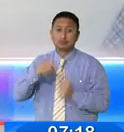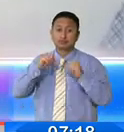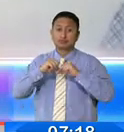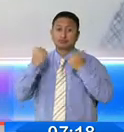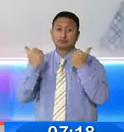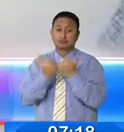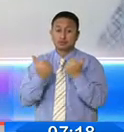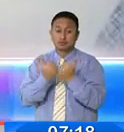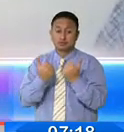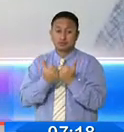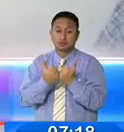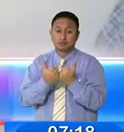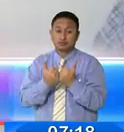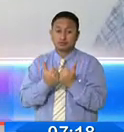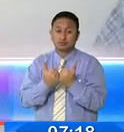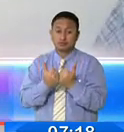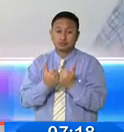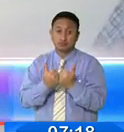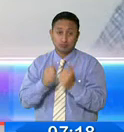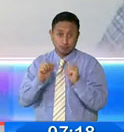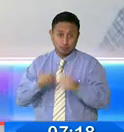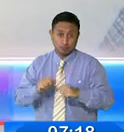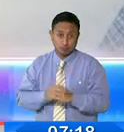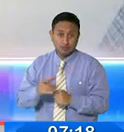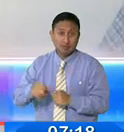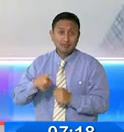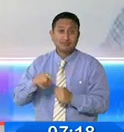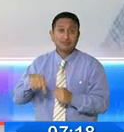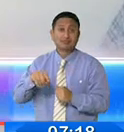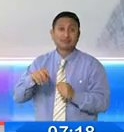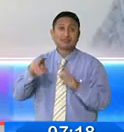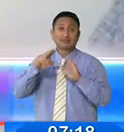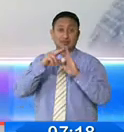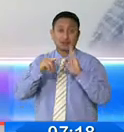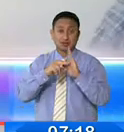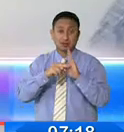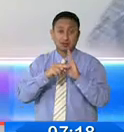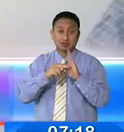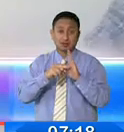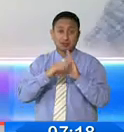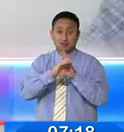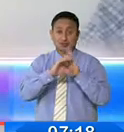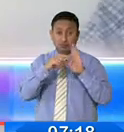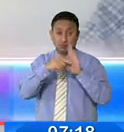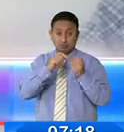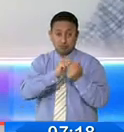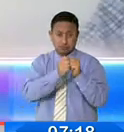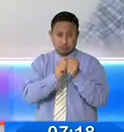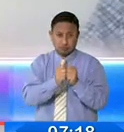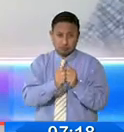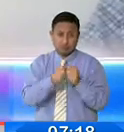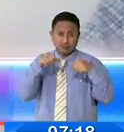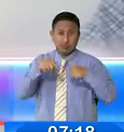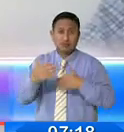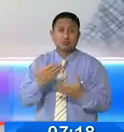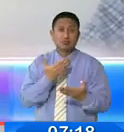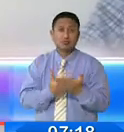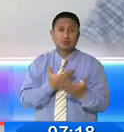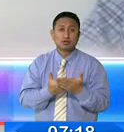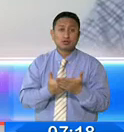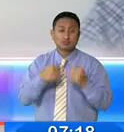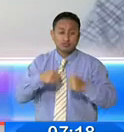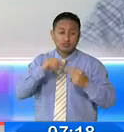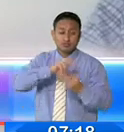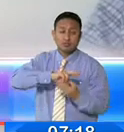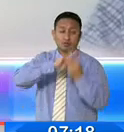Nacional puede modificar los textos que han sido presentados en la propuesta de enmienda o